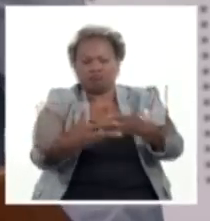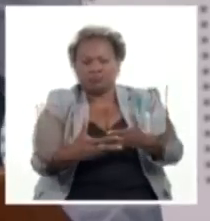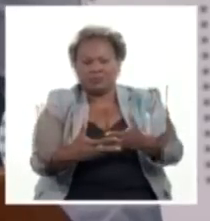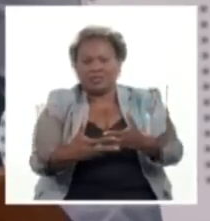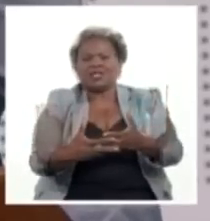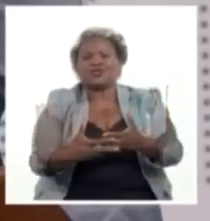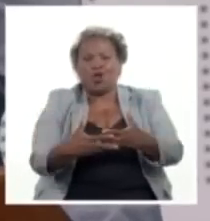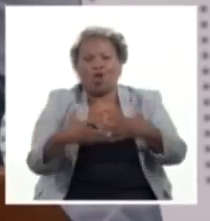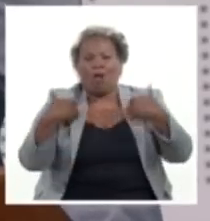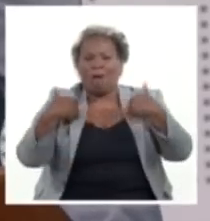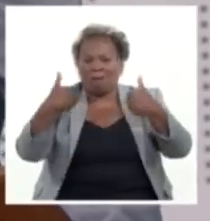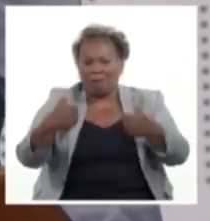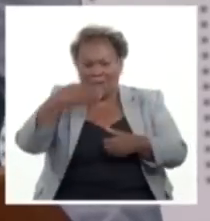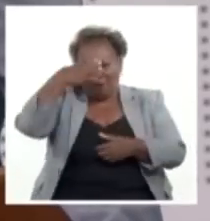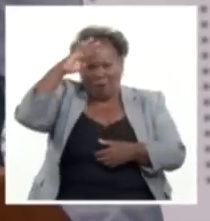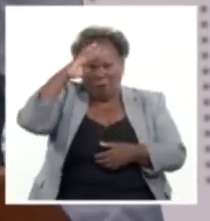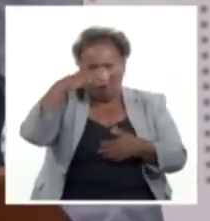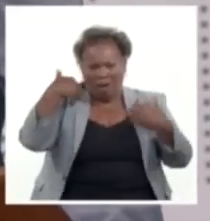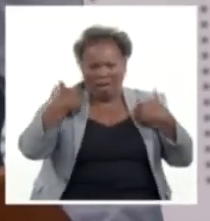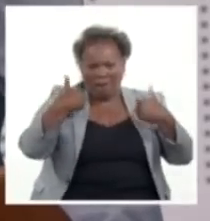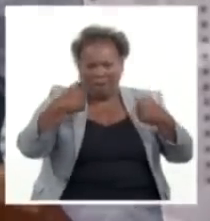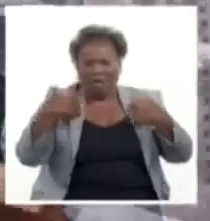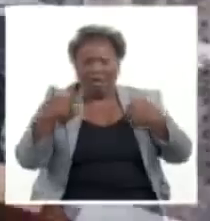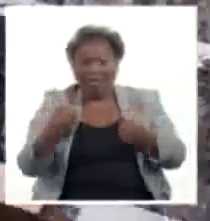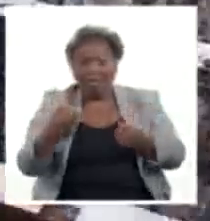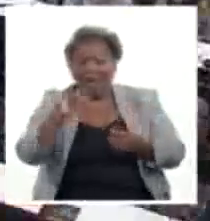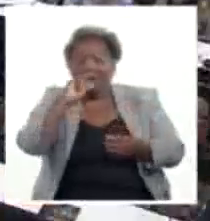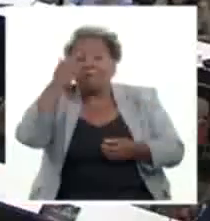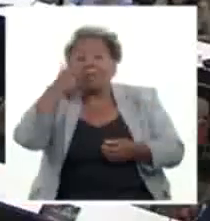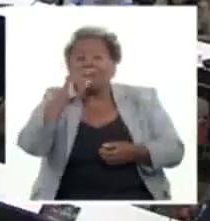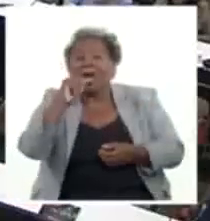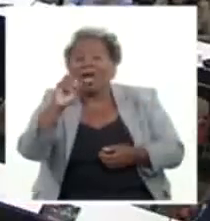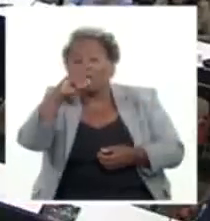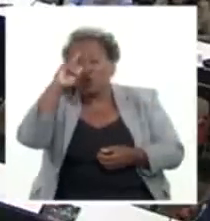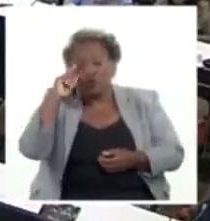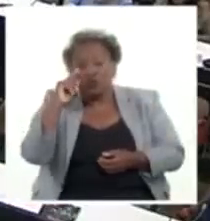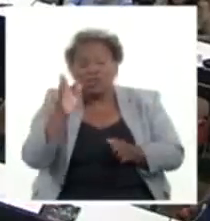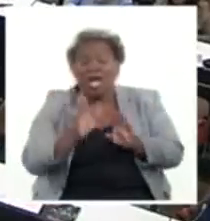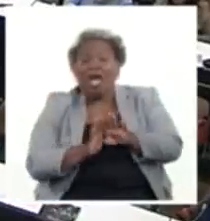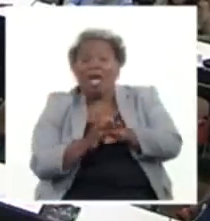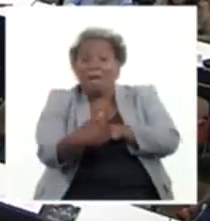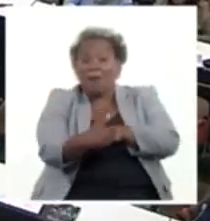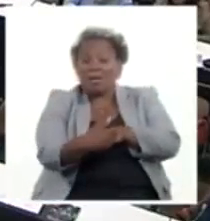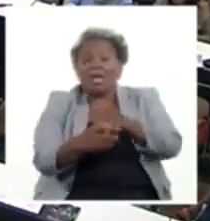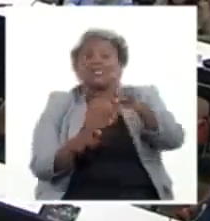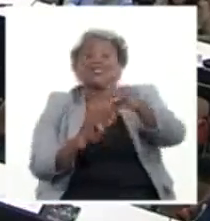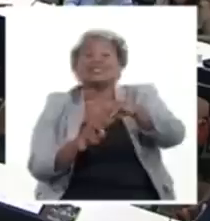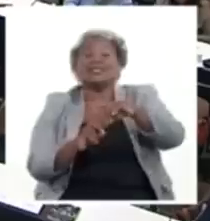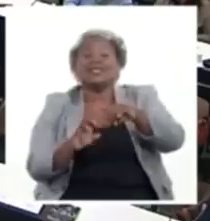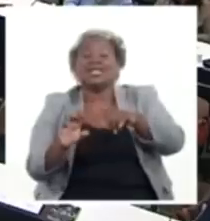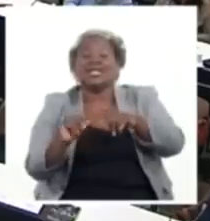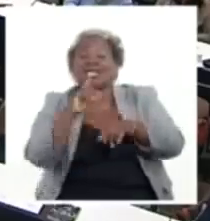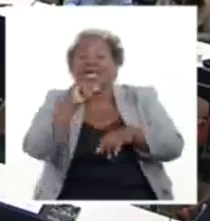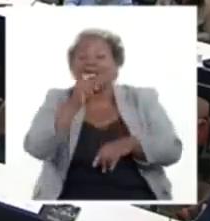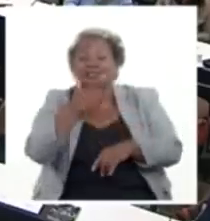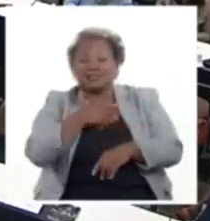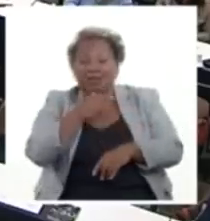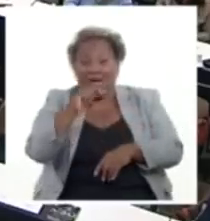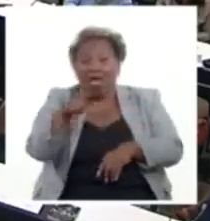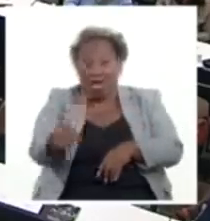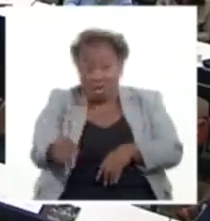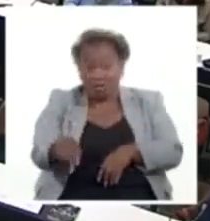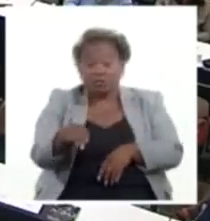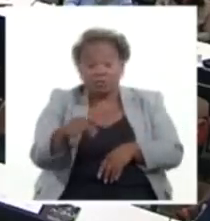Cuba. Fueron ellos Barbados, Guyana, Jamaica y Trinidad y Tobago. Ese paso,